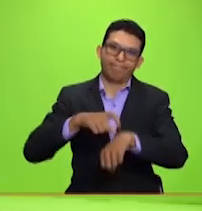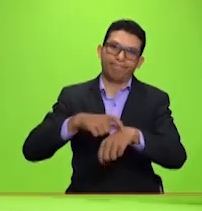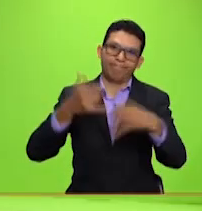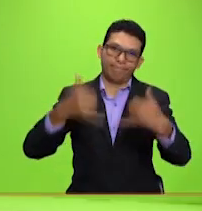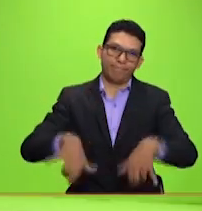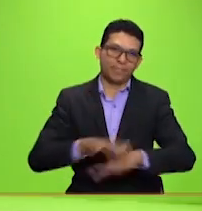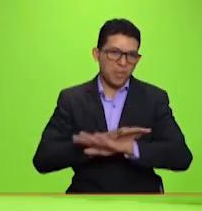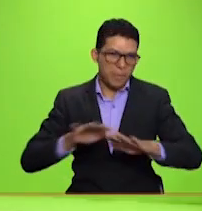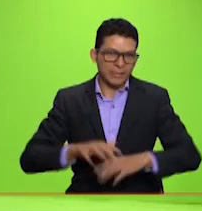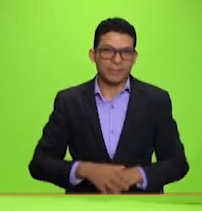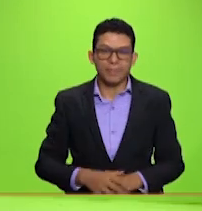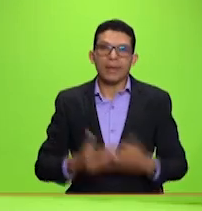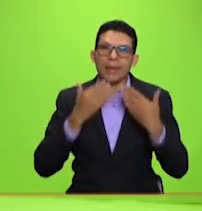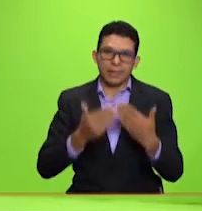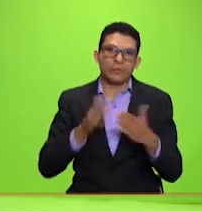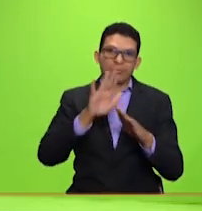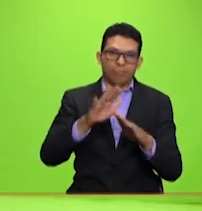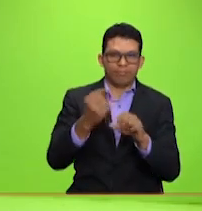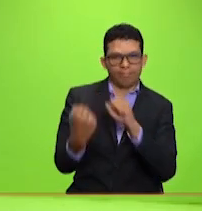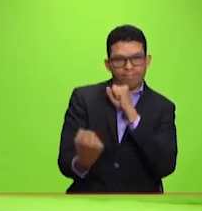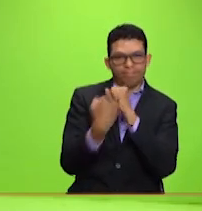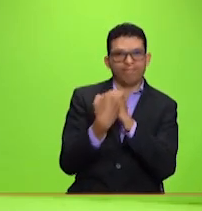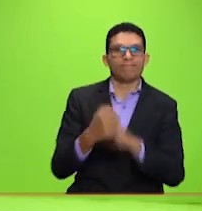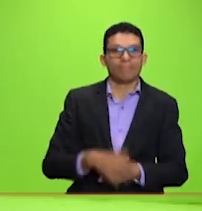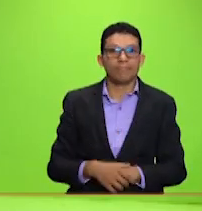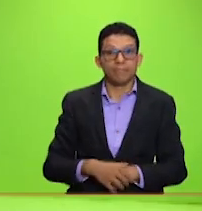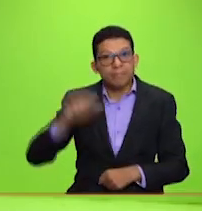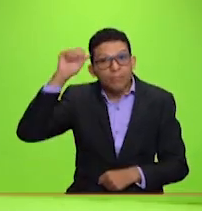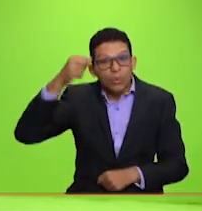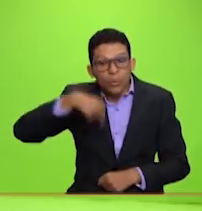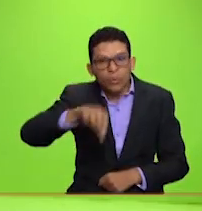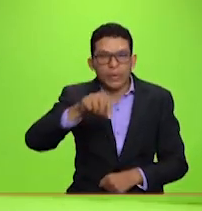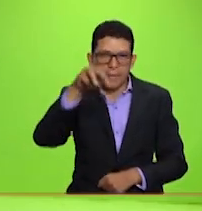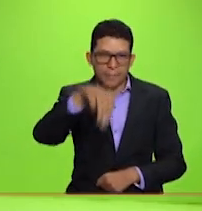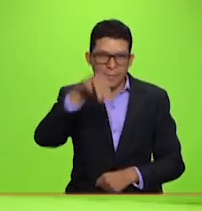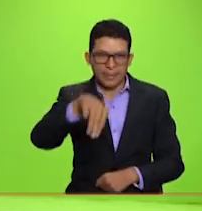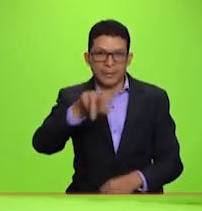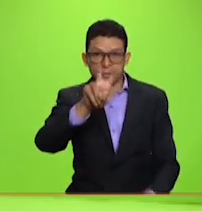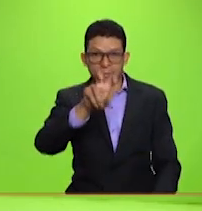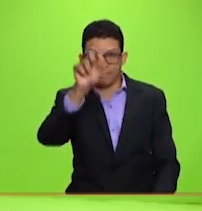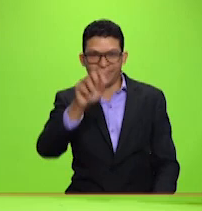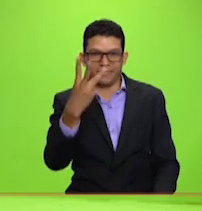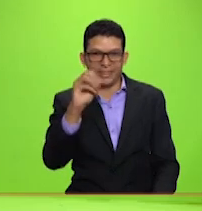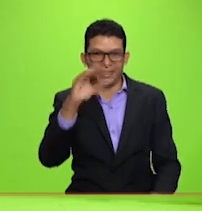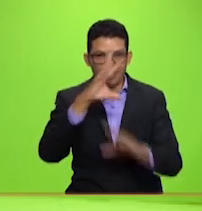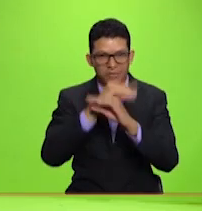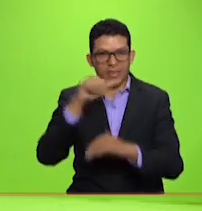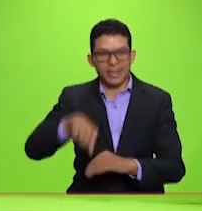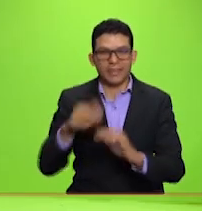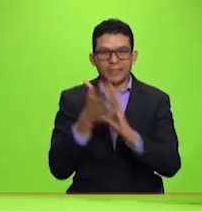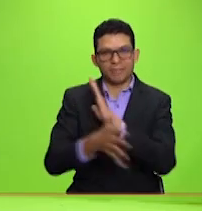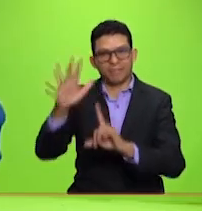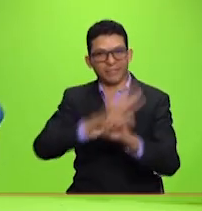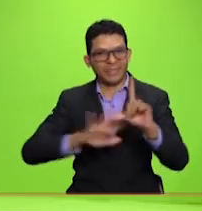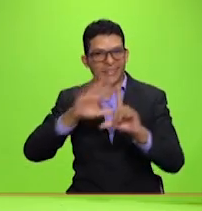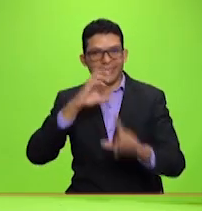el tiempo por hoy, agradecemos su compañía y recuerden que nos vemos el próximo martes a las 7:30 de la noche en el informativo